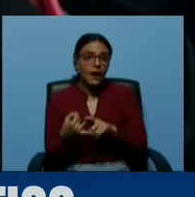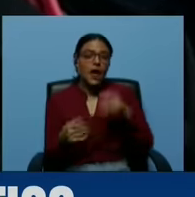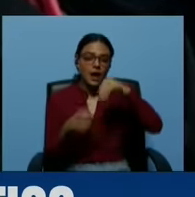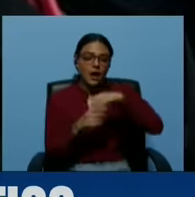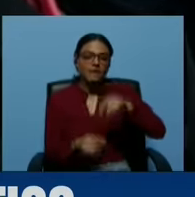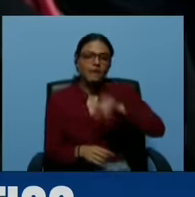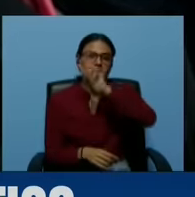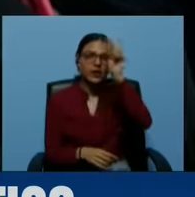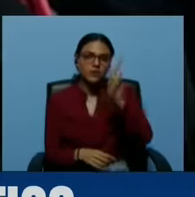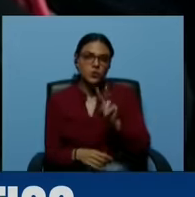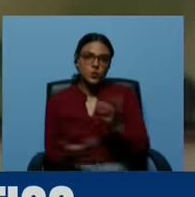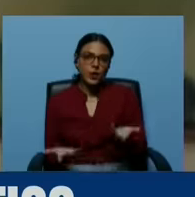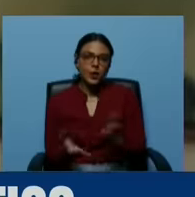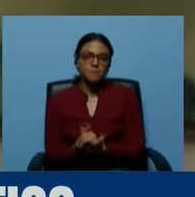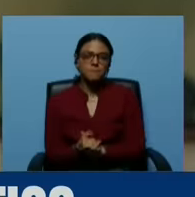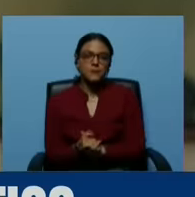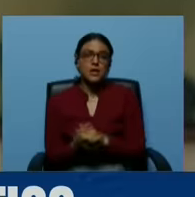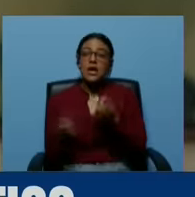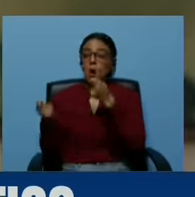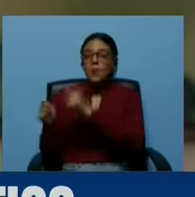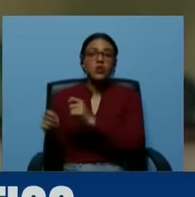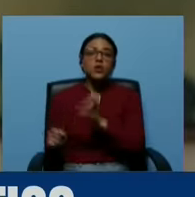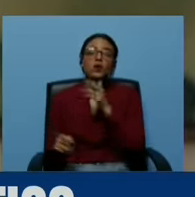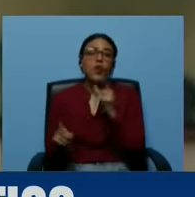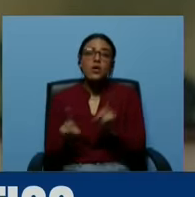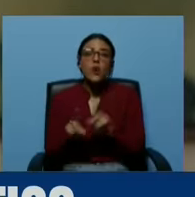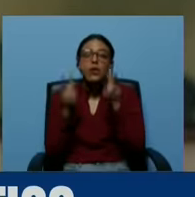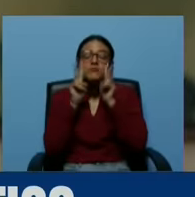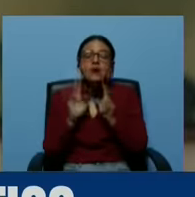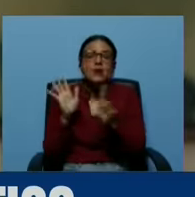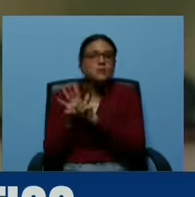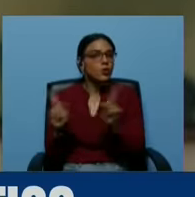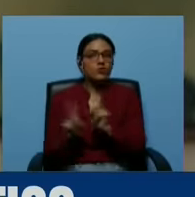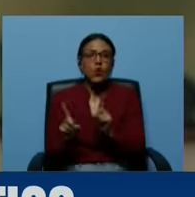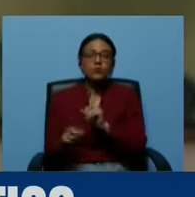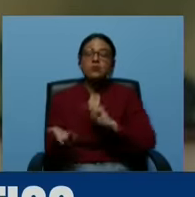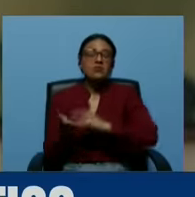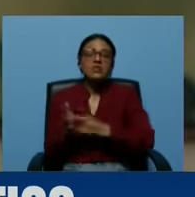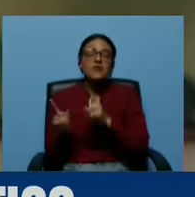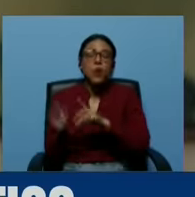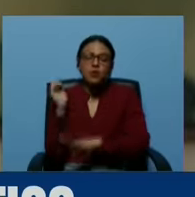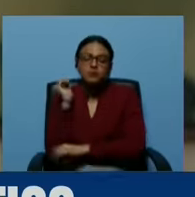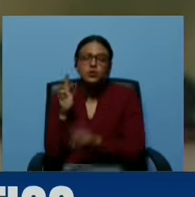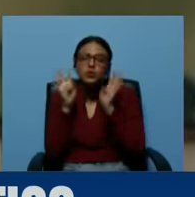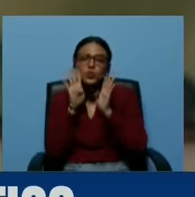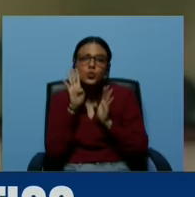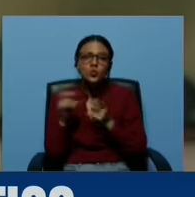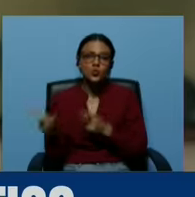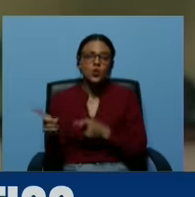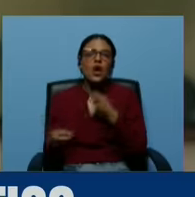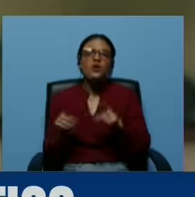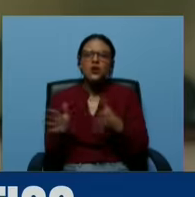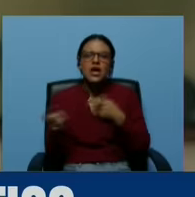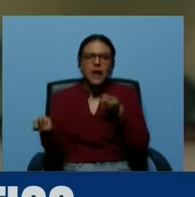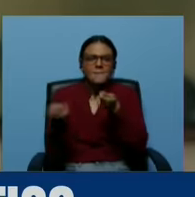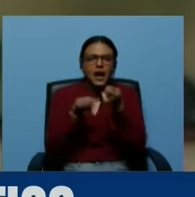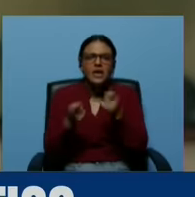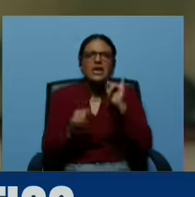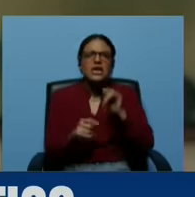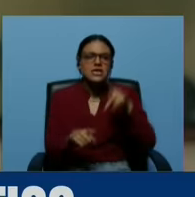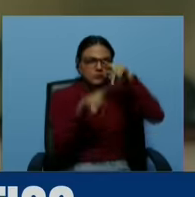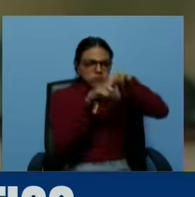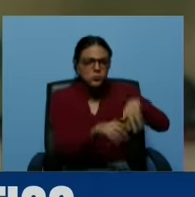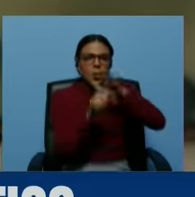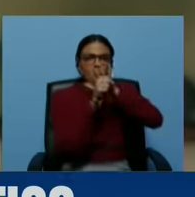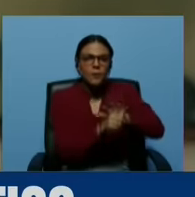Venezuela. Un bloqueo ilegítimo y criminal de quienes pretenden chantajear e imponer su